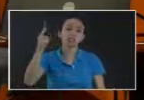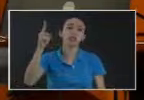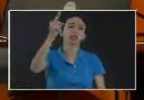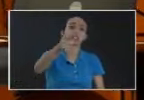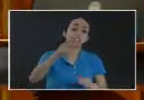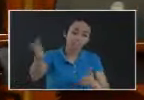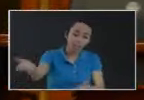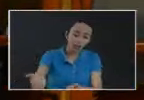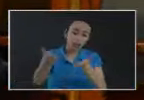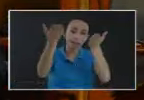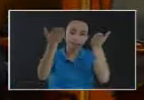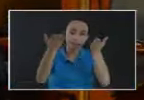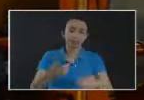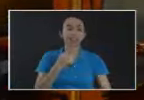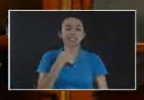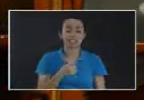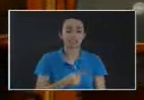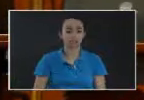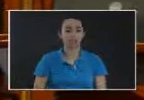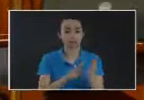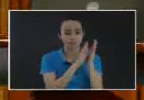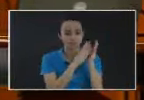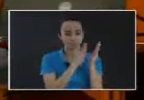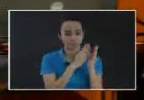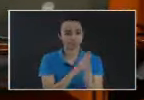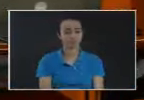recogeré, dice el Señor. Amén.